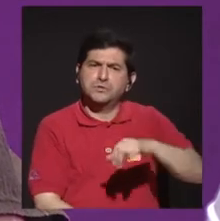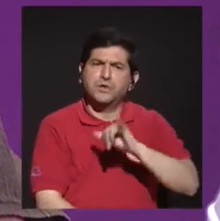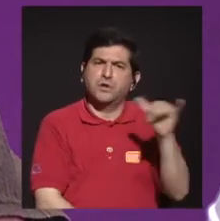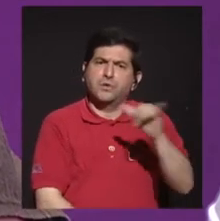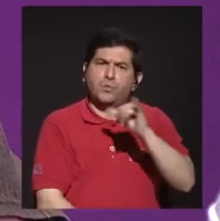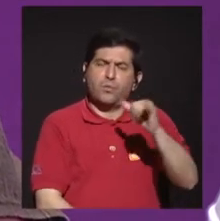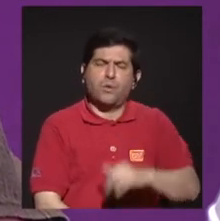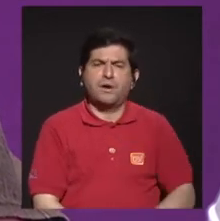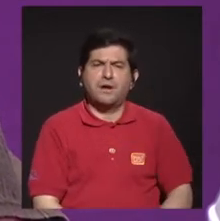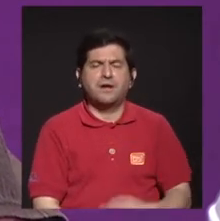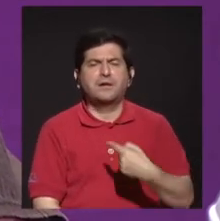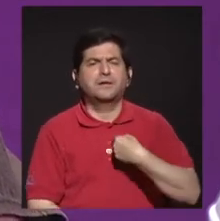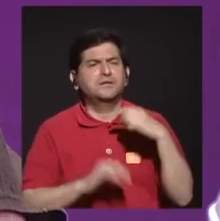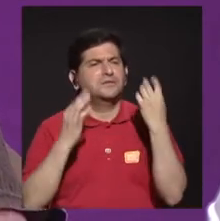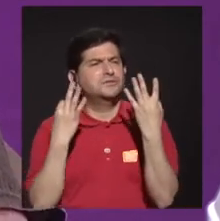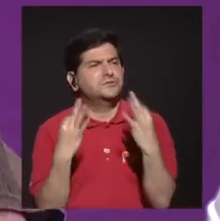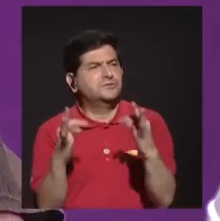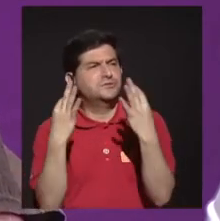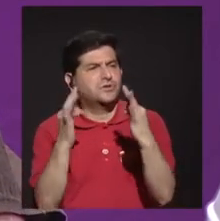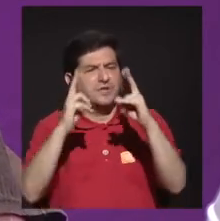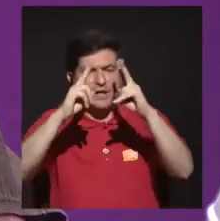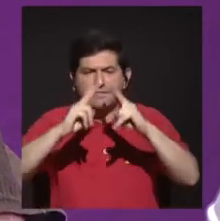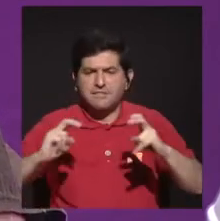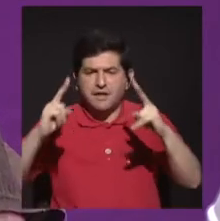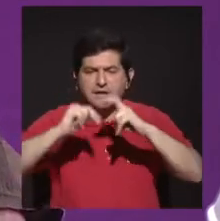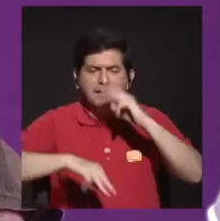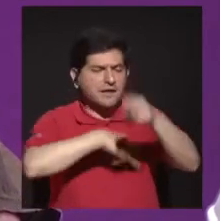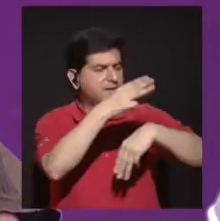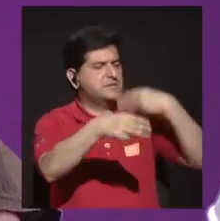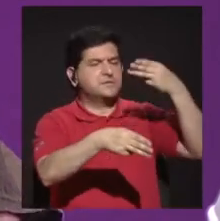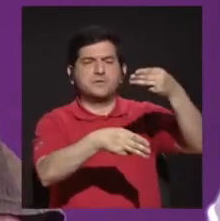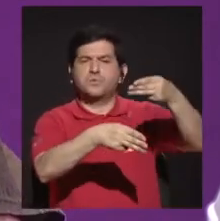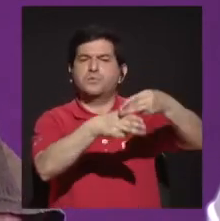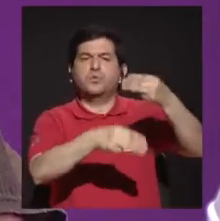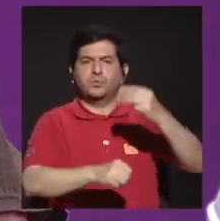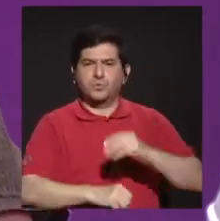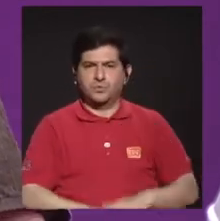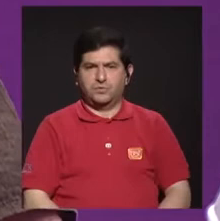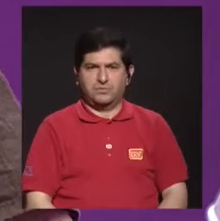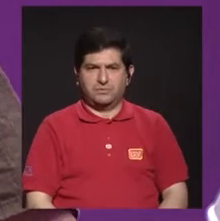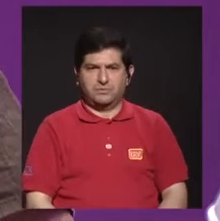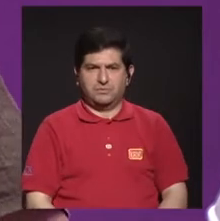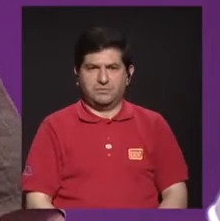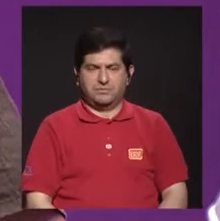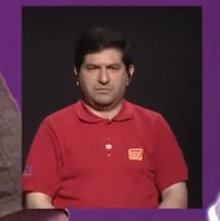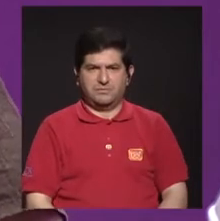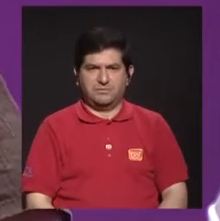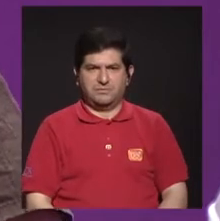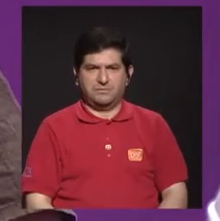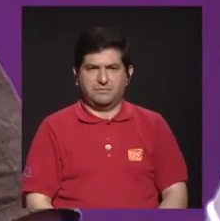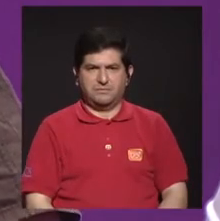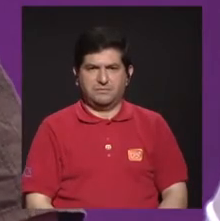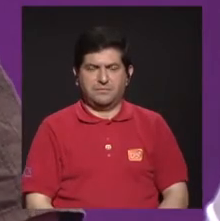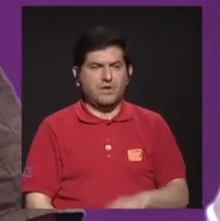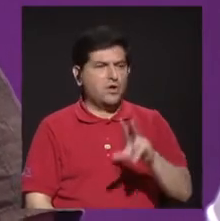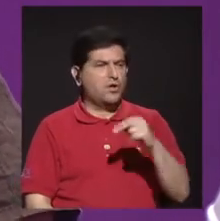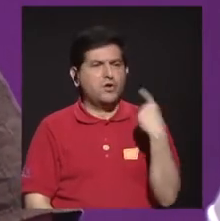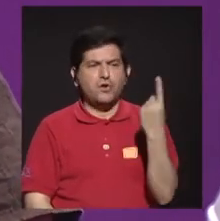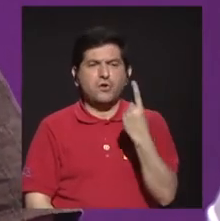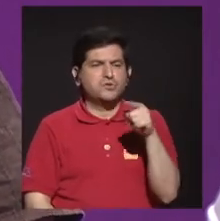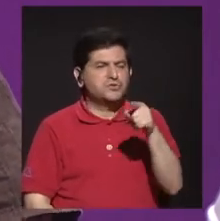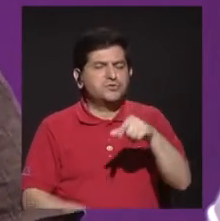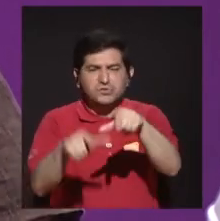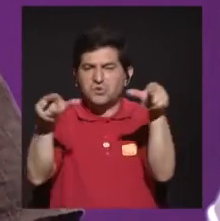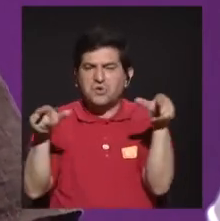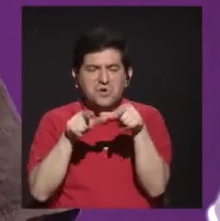a poder analizar más el mundo, y no encerrarme solo en ese